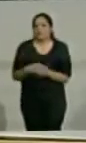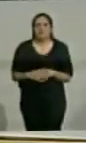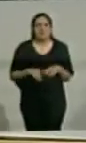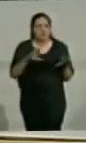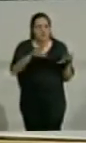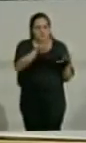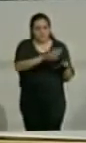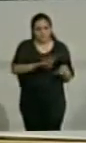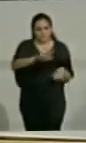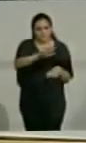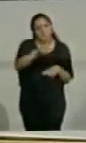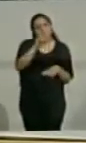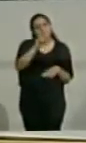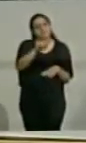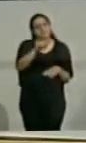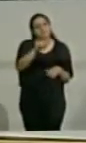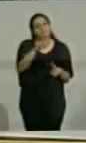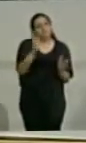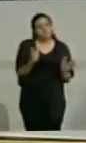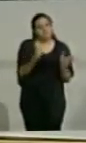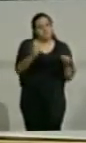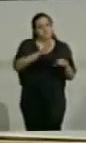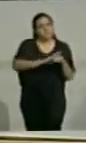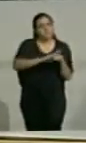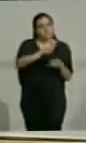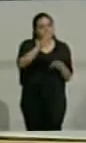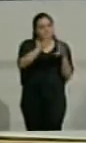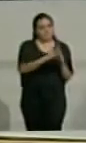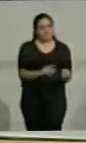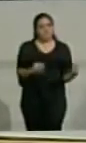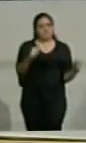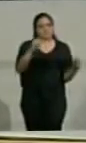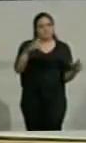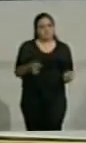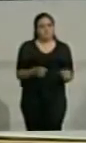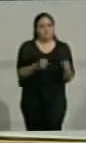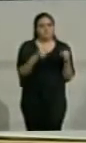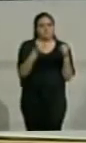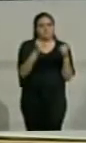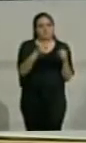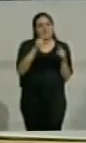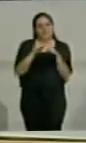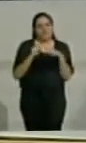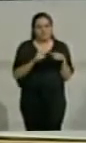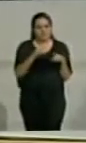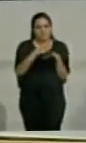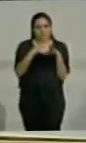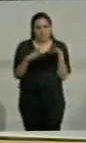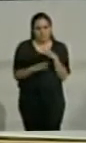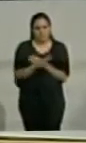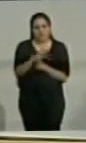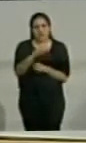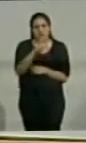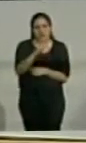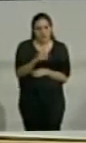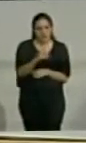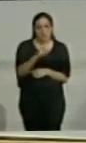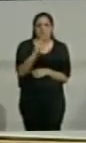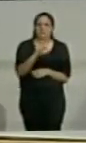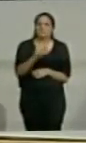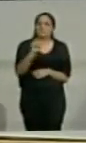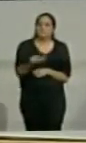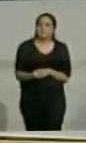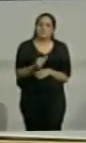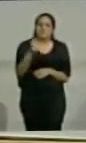Potosí, impulsaremos la solución integral para la recuperación y el aprovechamiento eficiente de acuíferos y otras fuentes de